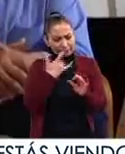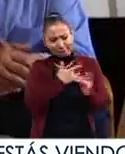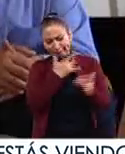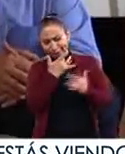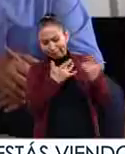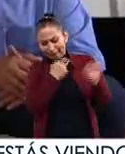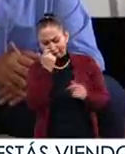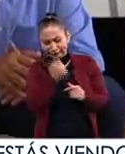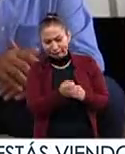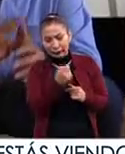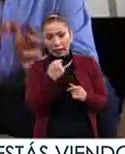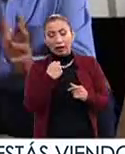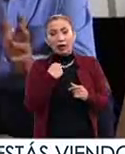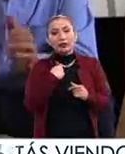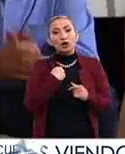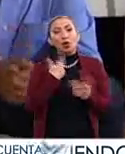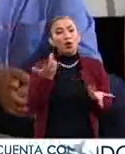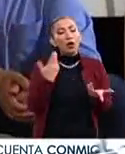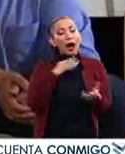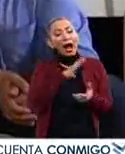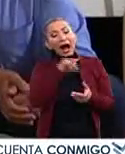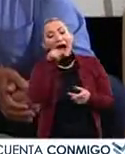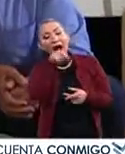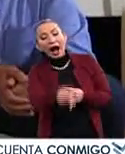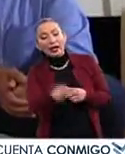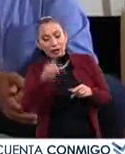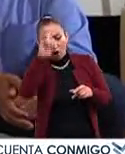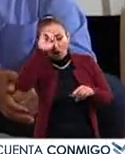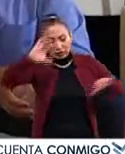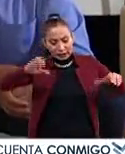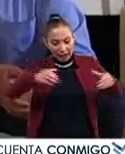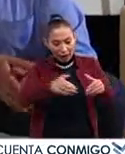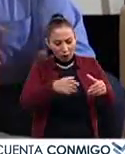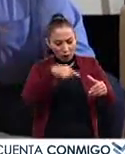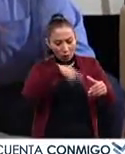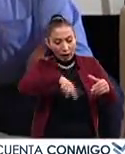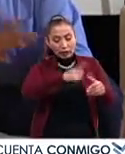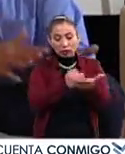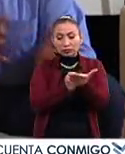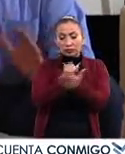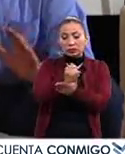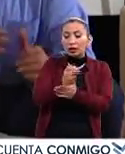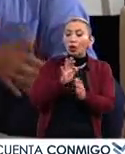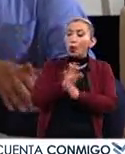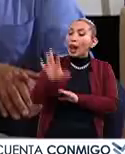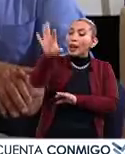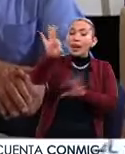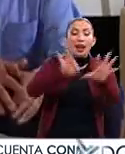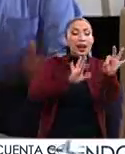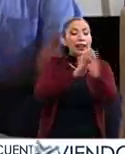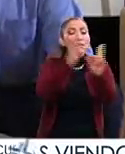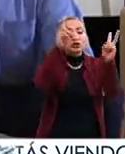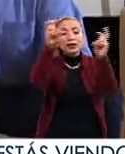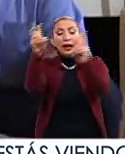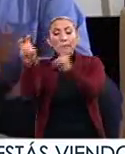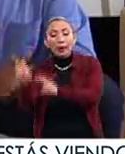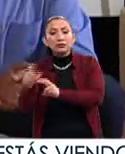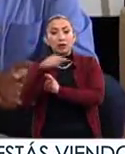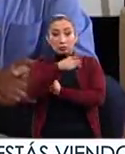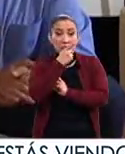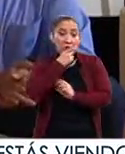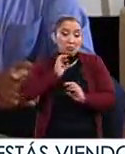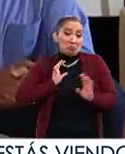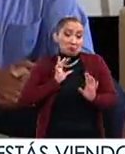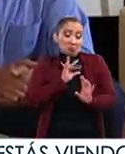llama la atención, a mí también, y es la existencia de un consejo, que es finalmente el que decidía qué se publicaba o qué no, o eso nos